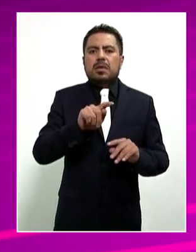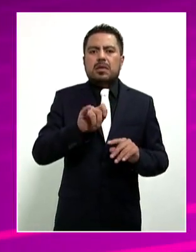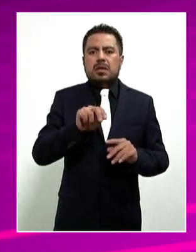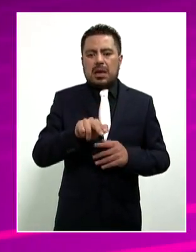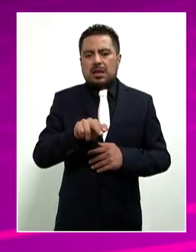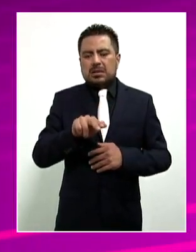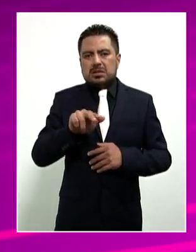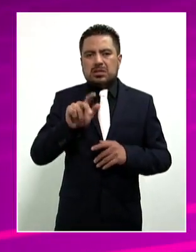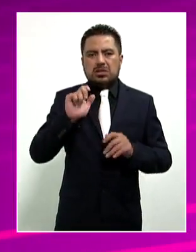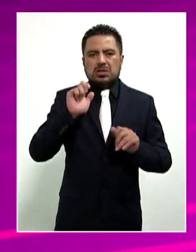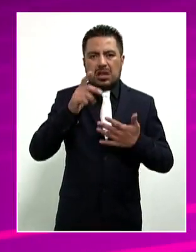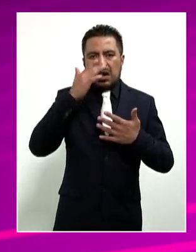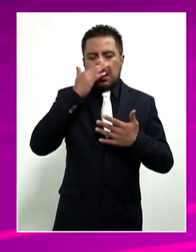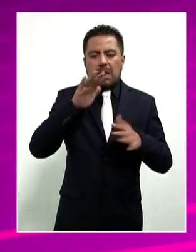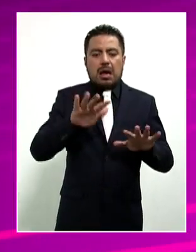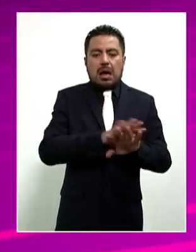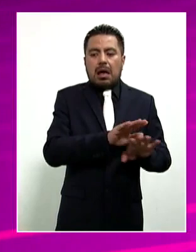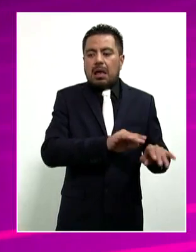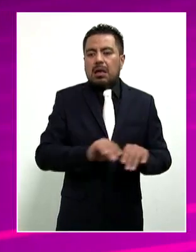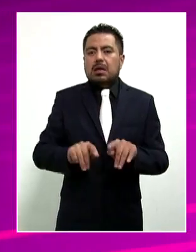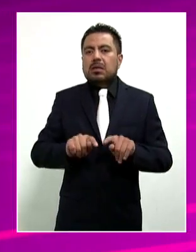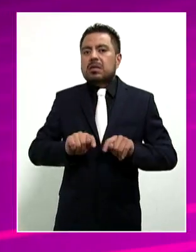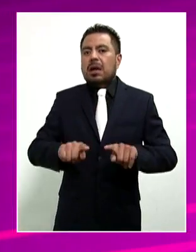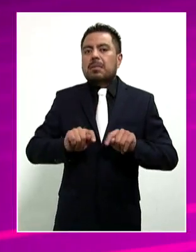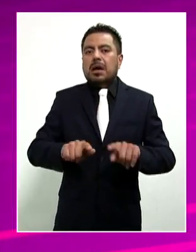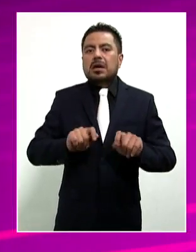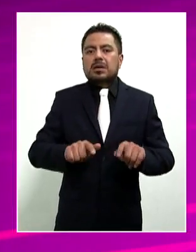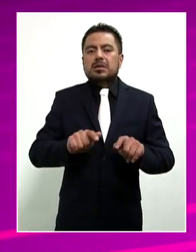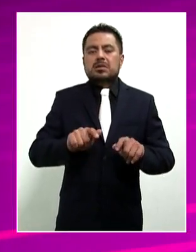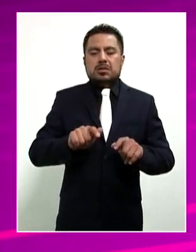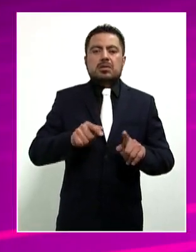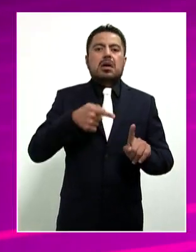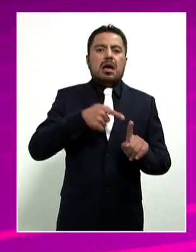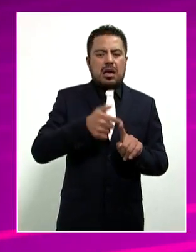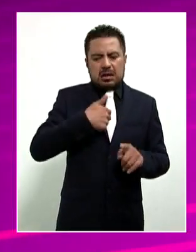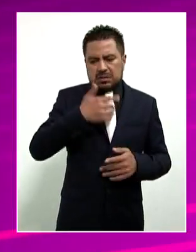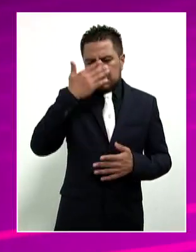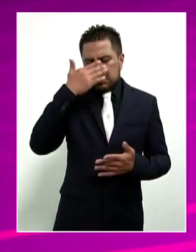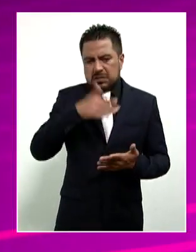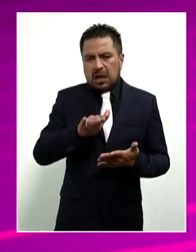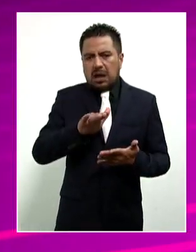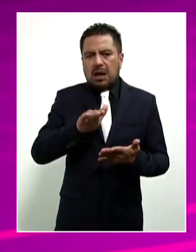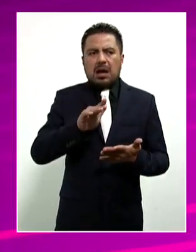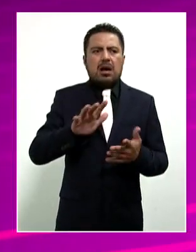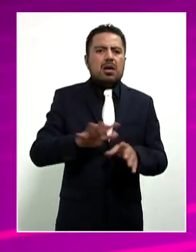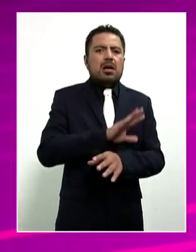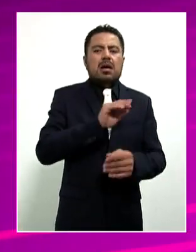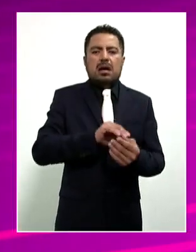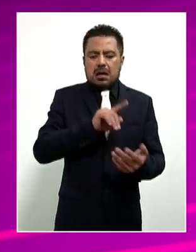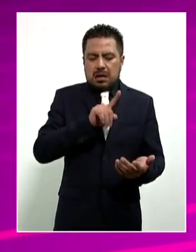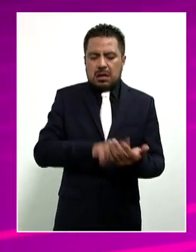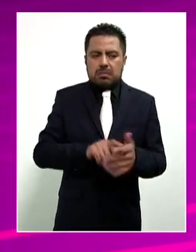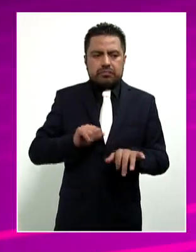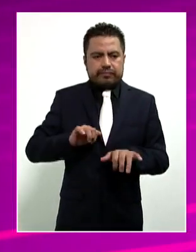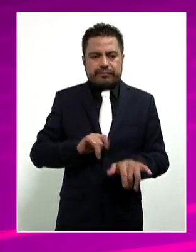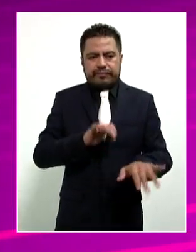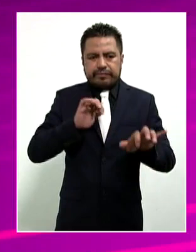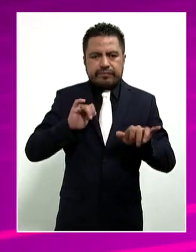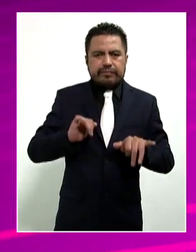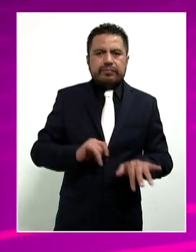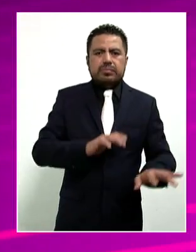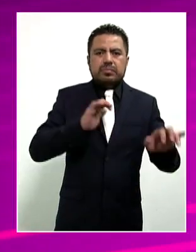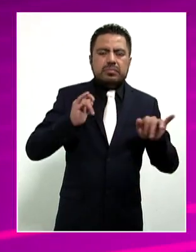Tapachula a partir de enero de 2003. Y eso es porque ya sabíamos que dentro del flujo